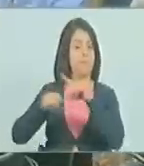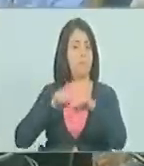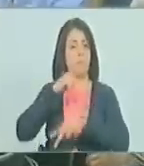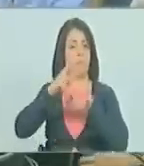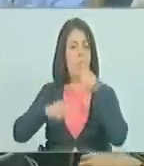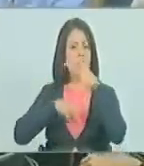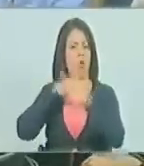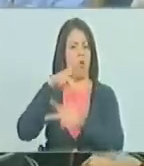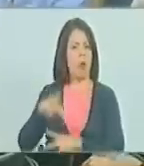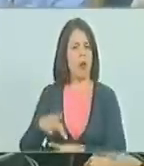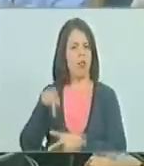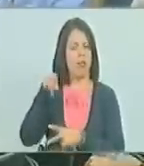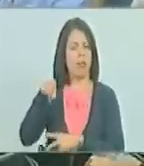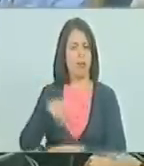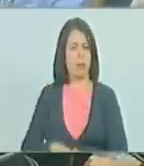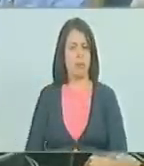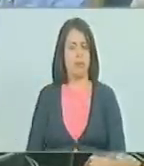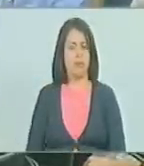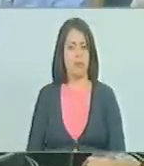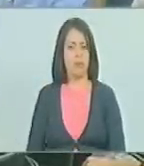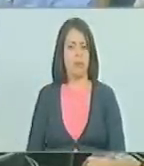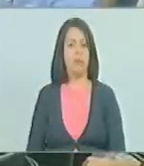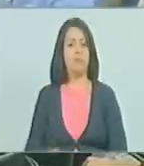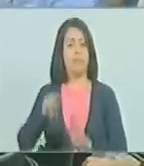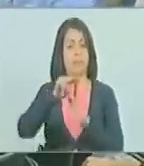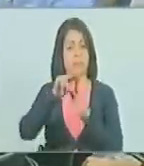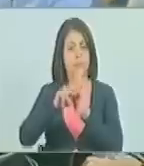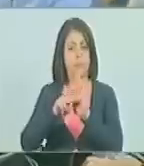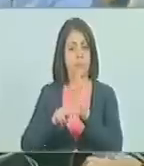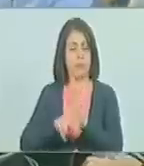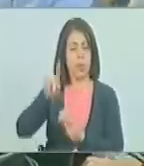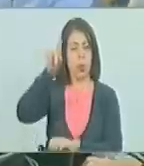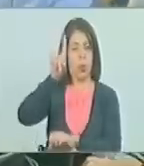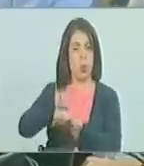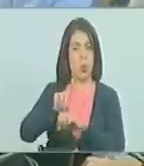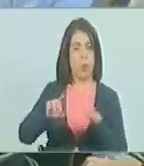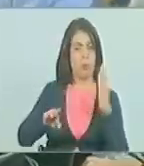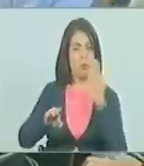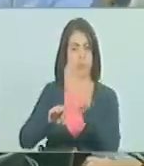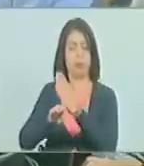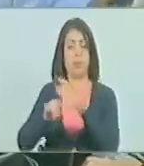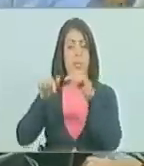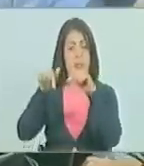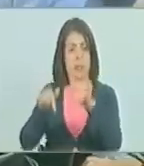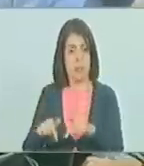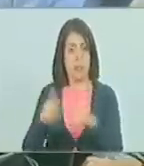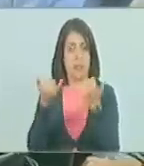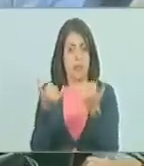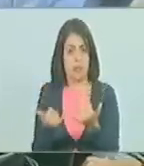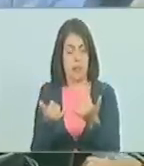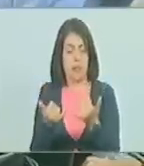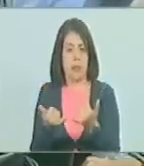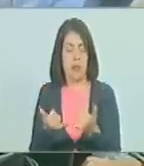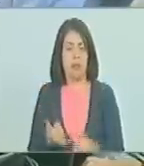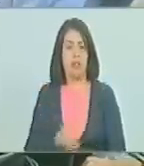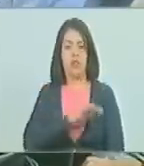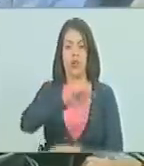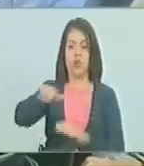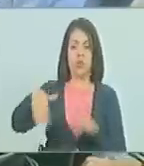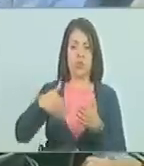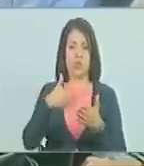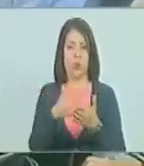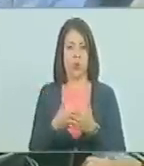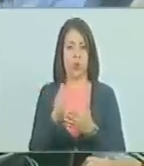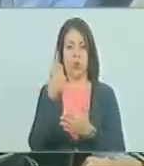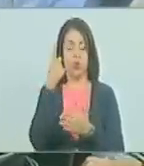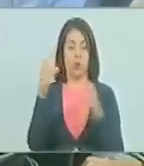políticos y de estas medidas coercitivas para que de una u otra manera todos en